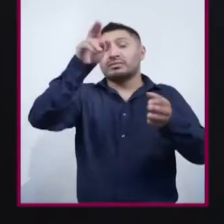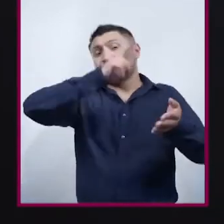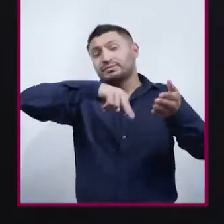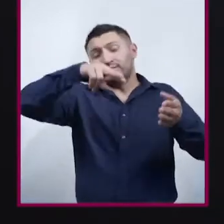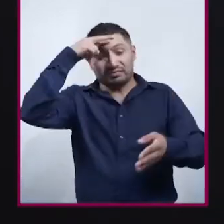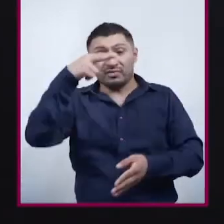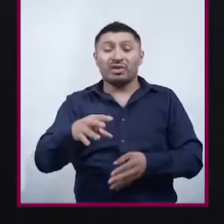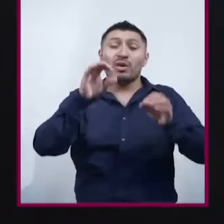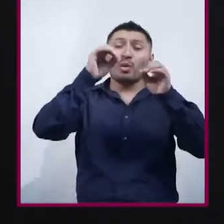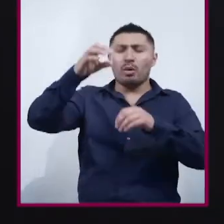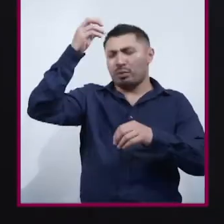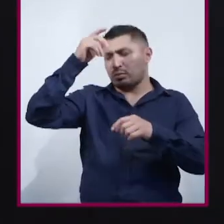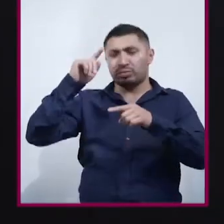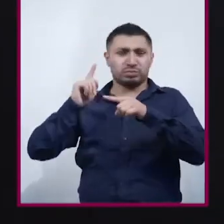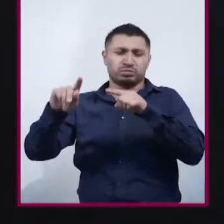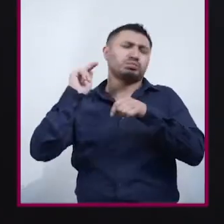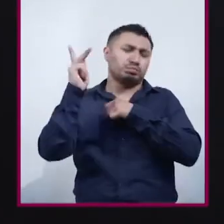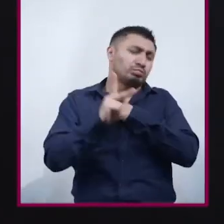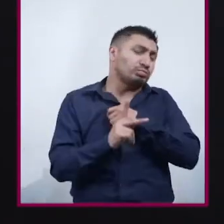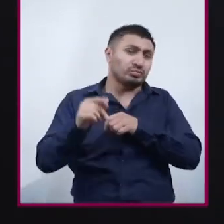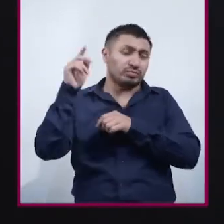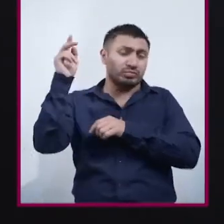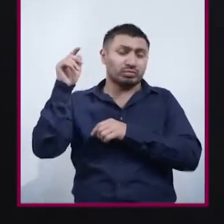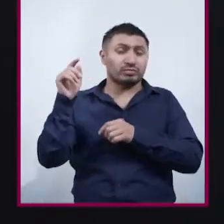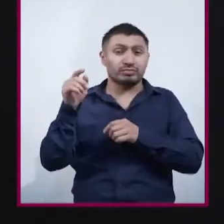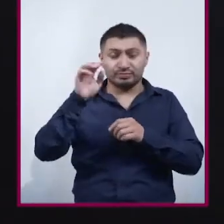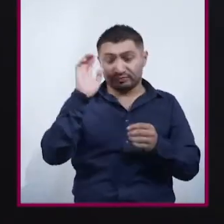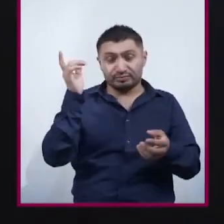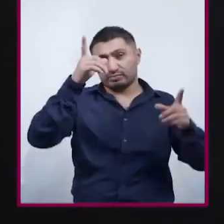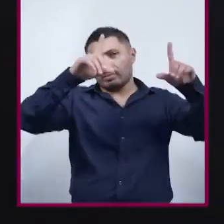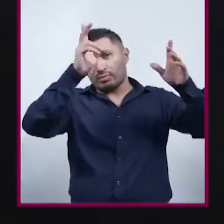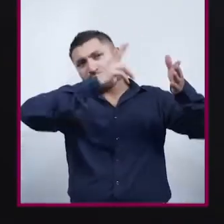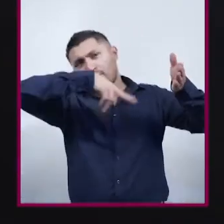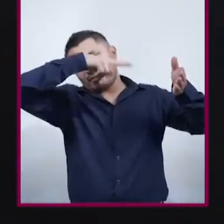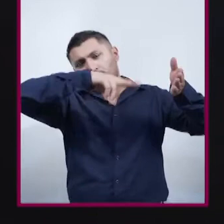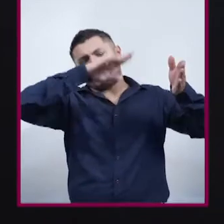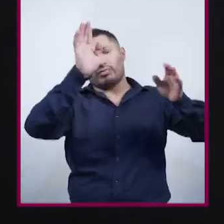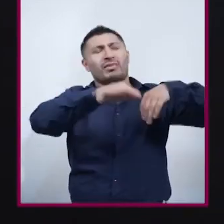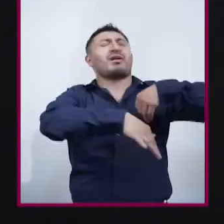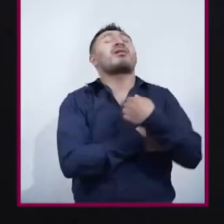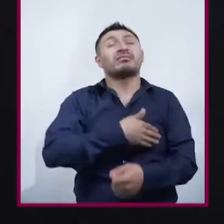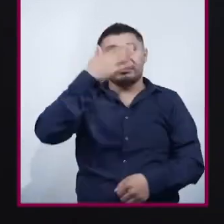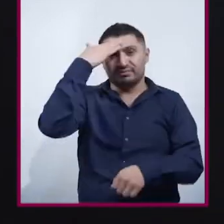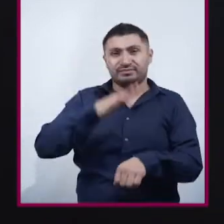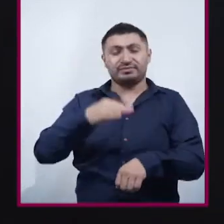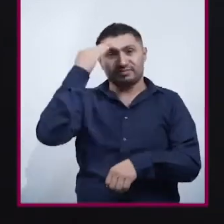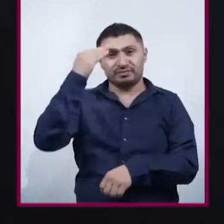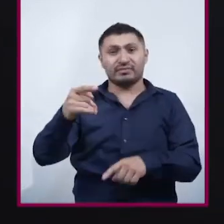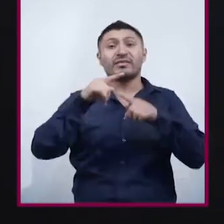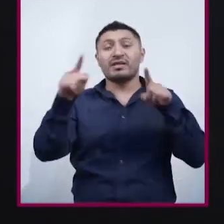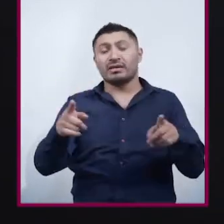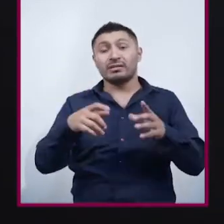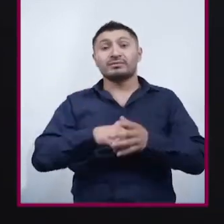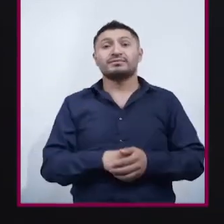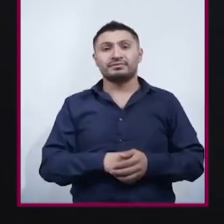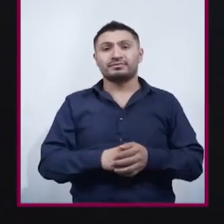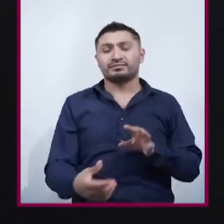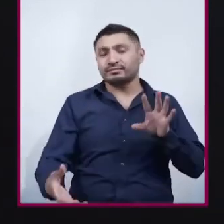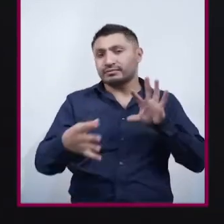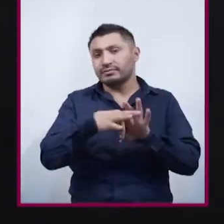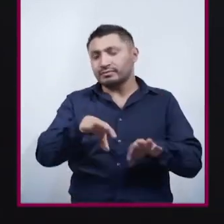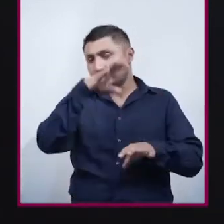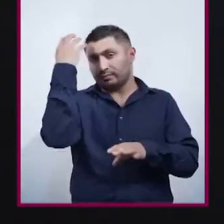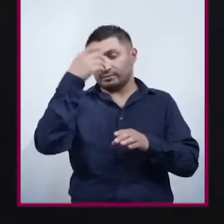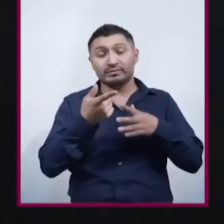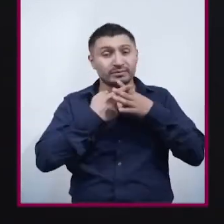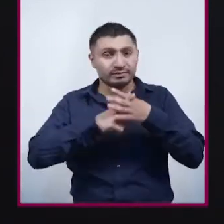han existido importantes pintores, ya sean mexicanos o extranjeros, que han guardado en un cuadro la memoria de otro tiempo. A la par